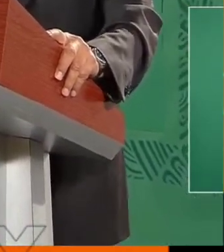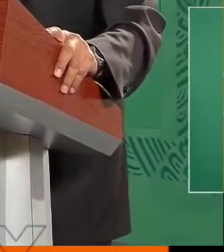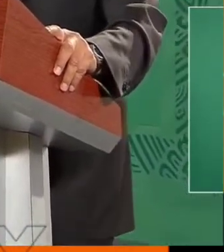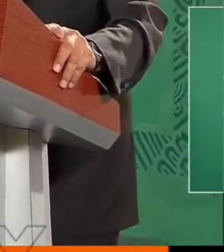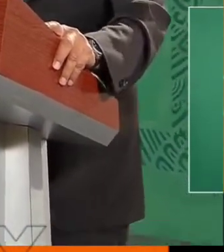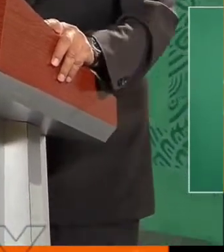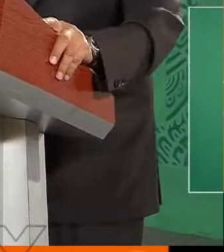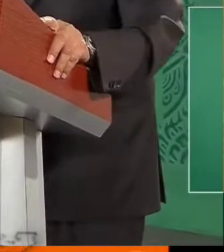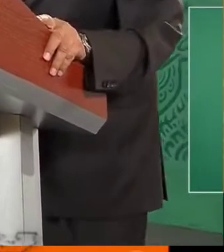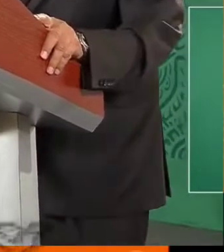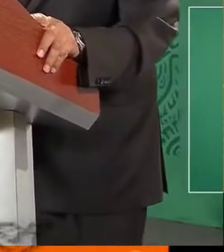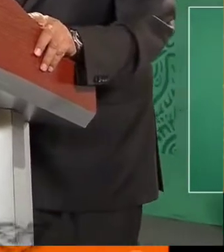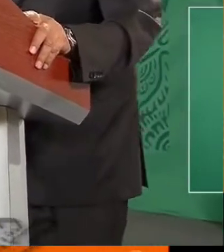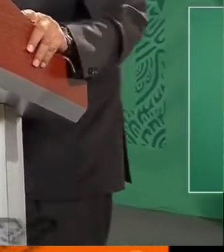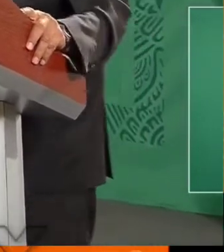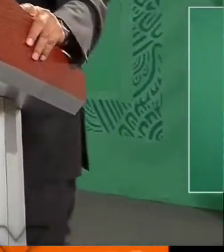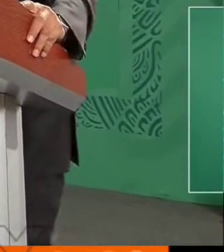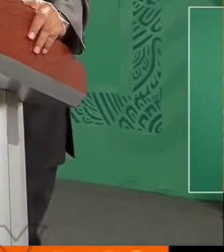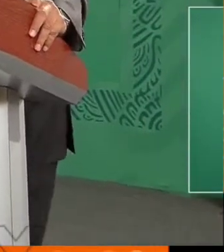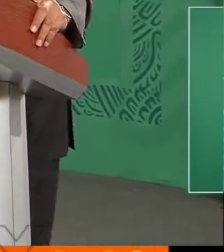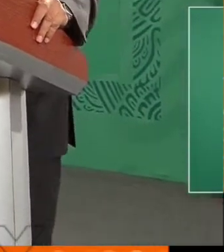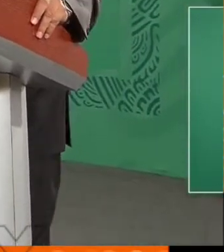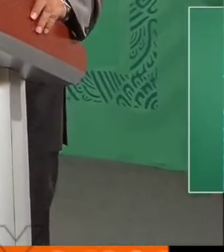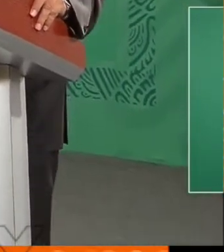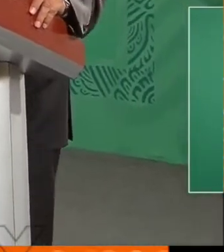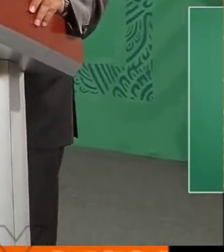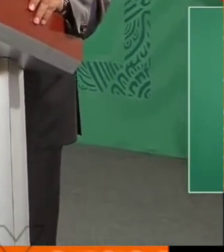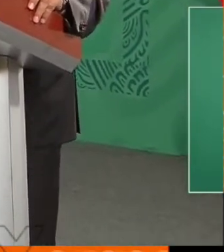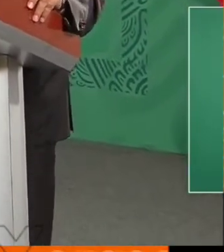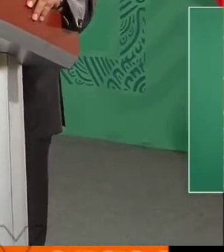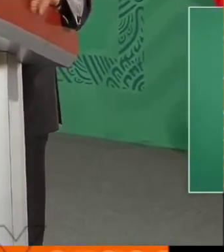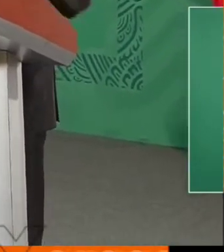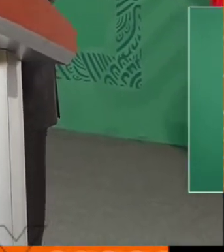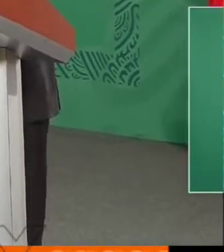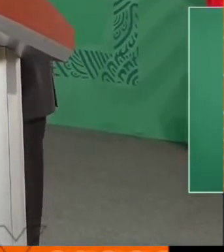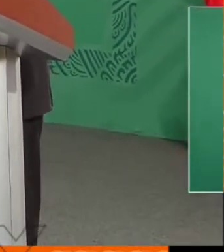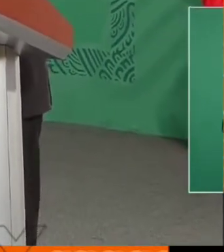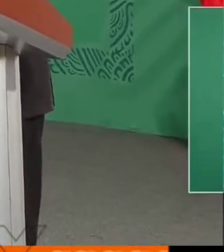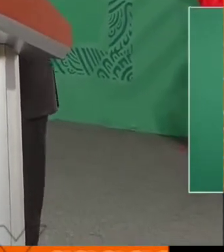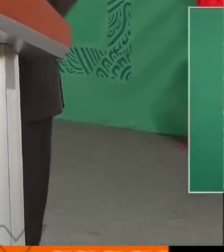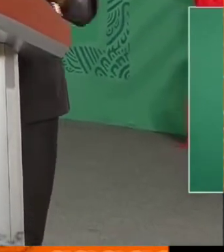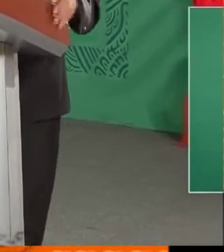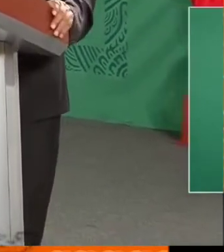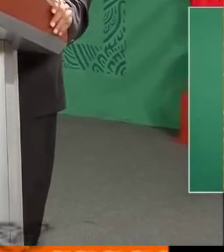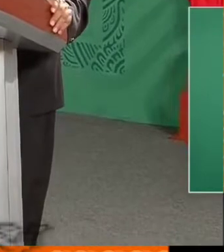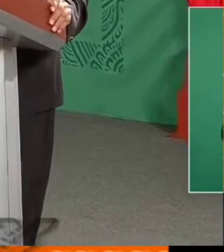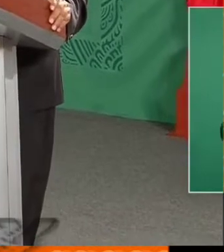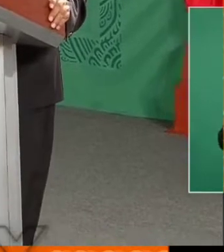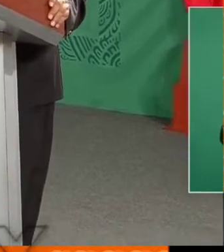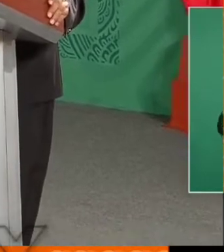Entonces, por eso se hizo una reforma a una ley para resolver este problema.